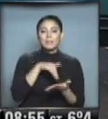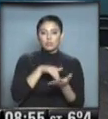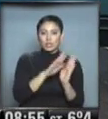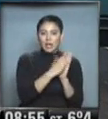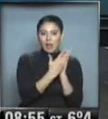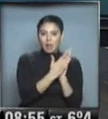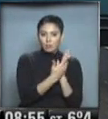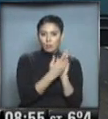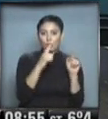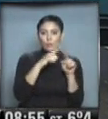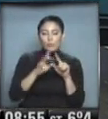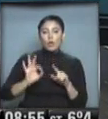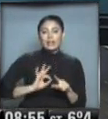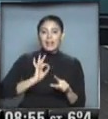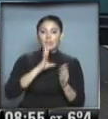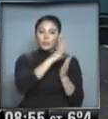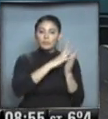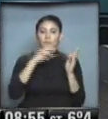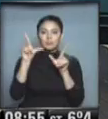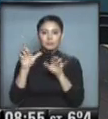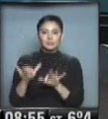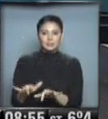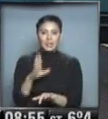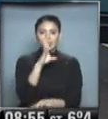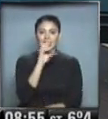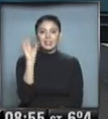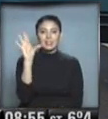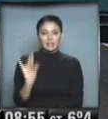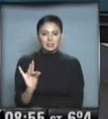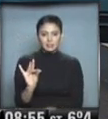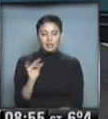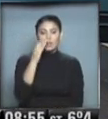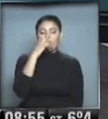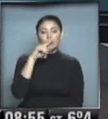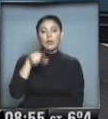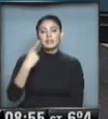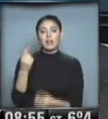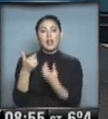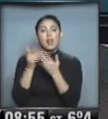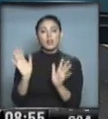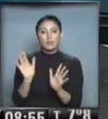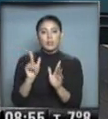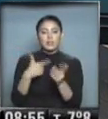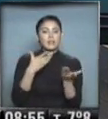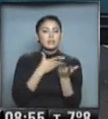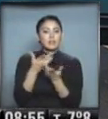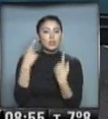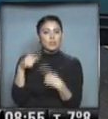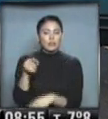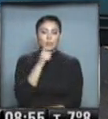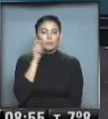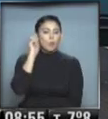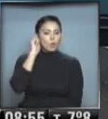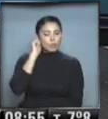de libros por año eran digitalizados de esta forma y luego aparecían en distintos servicios de google